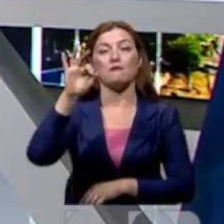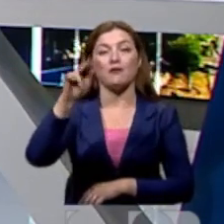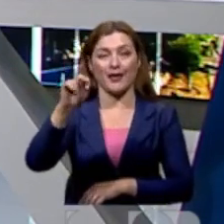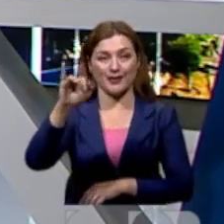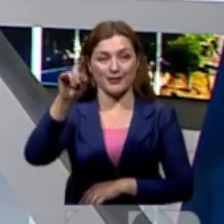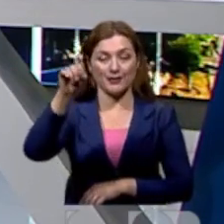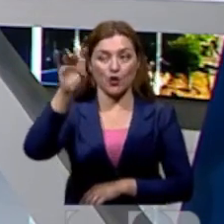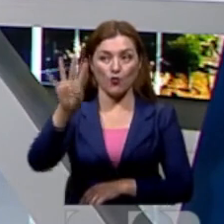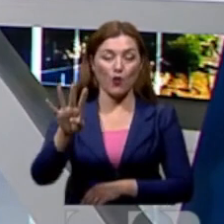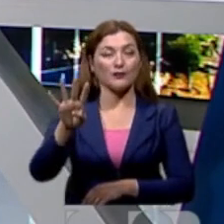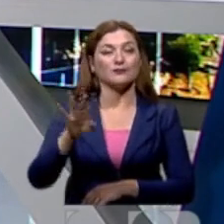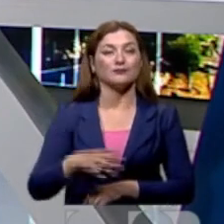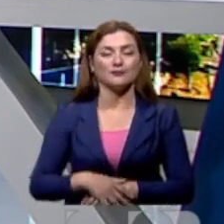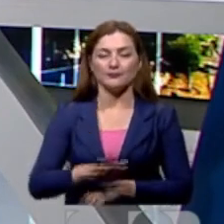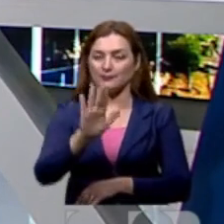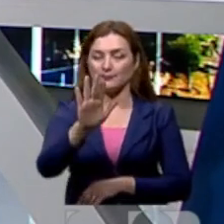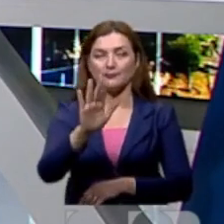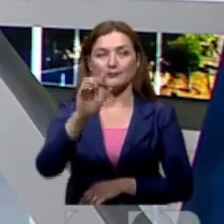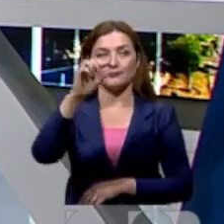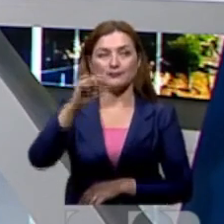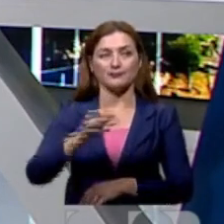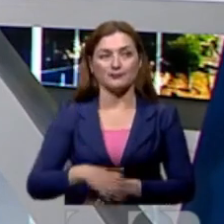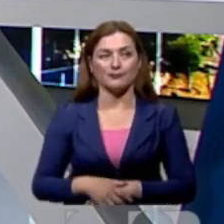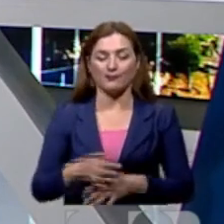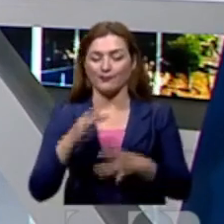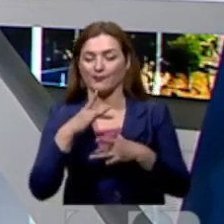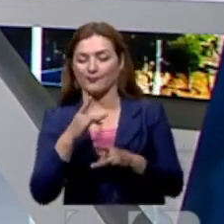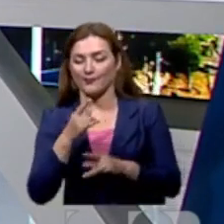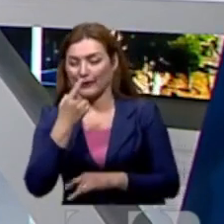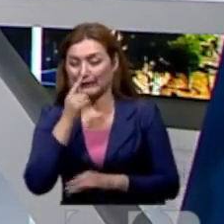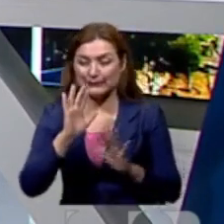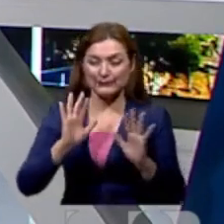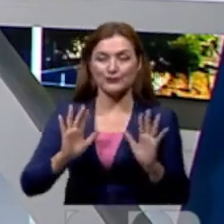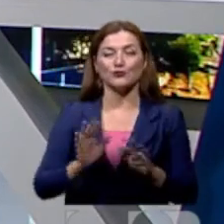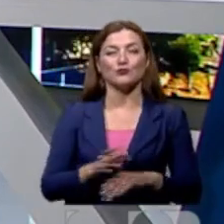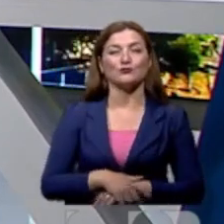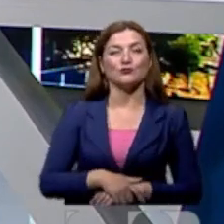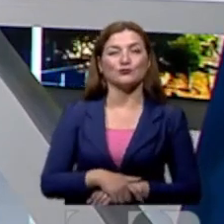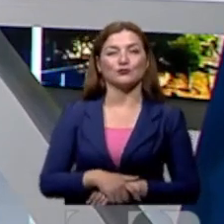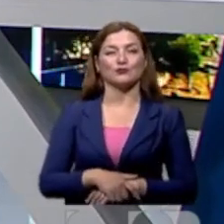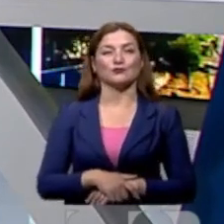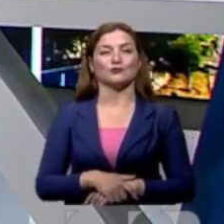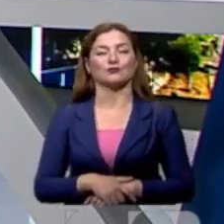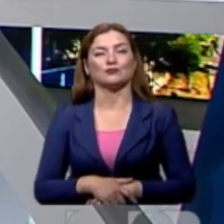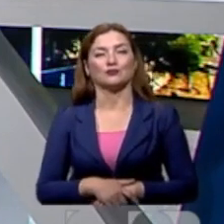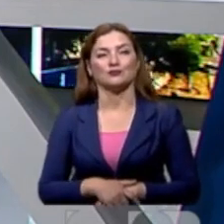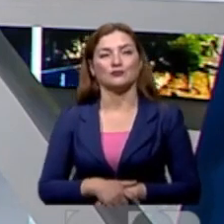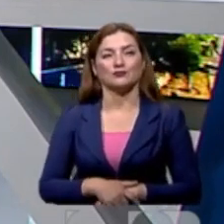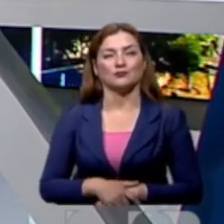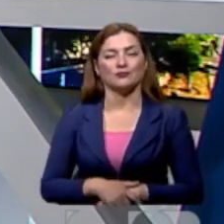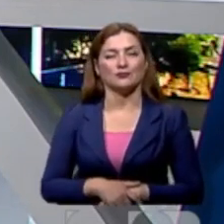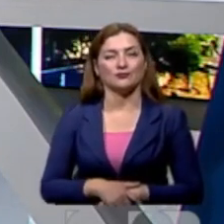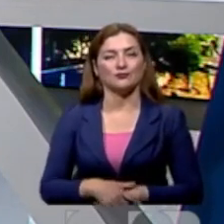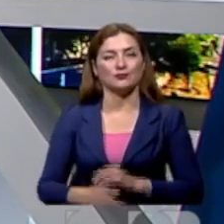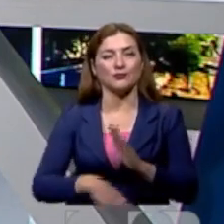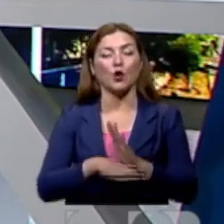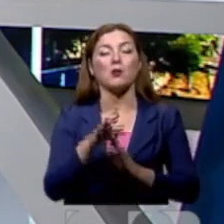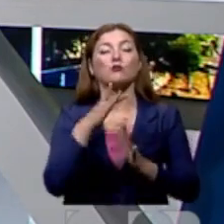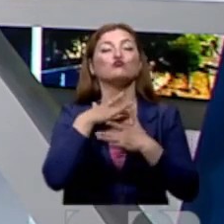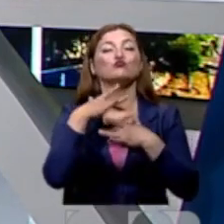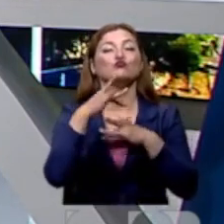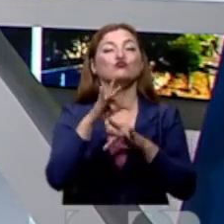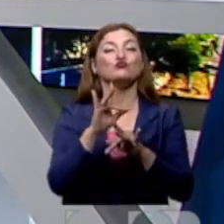piden también la colaboración ciudadana, pues quienes botan basura a lo largo de toda la vía provocan que las alcantarillas se tapen y dificultan